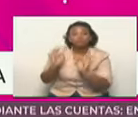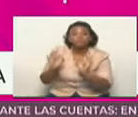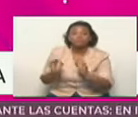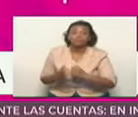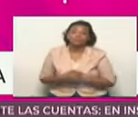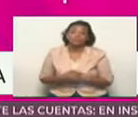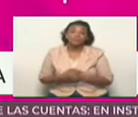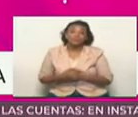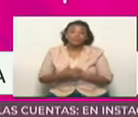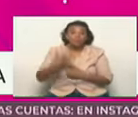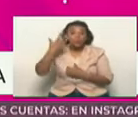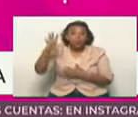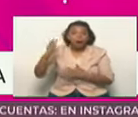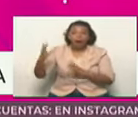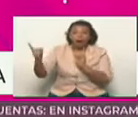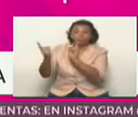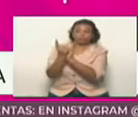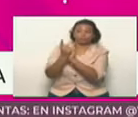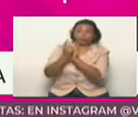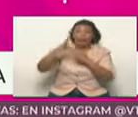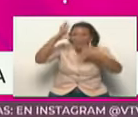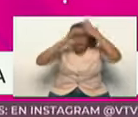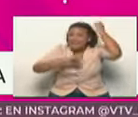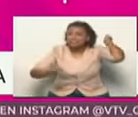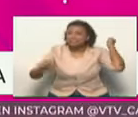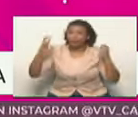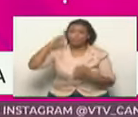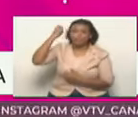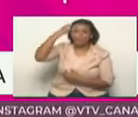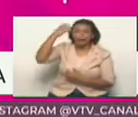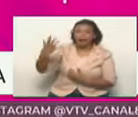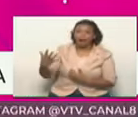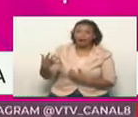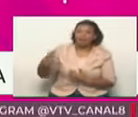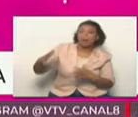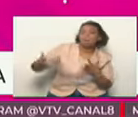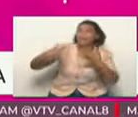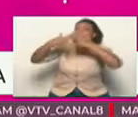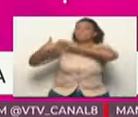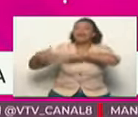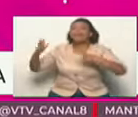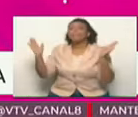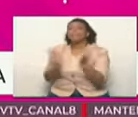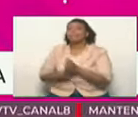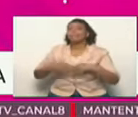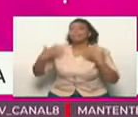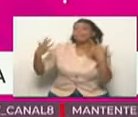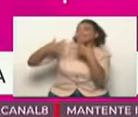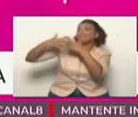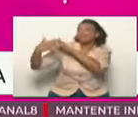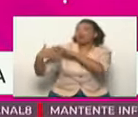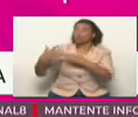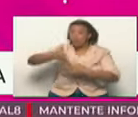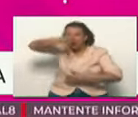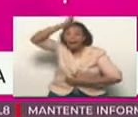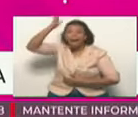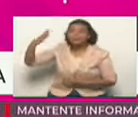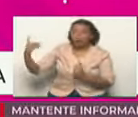Eso me duré poco. Quizás si no hubiera sido canciller hubiera actuado más de los barrios de Caracas. Beisbolista. Y otro gallo hubiera